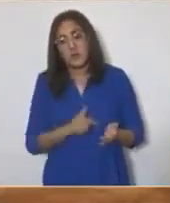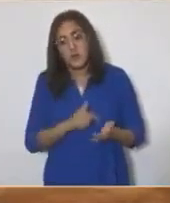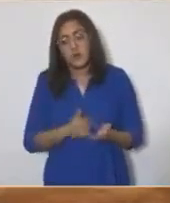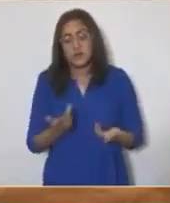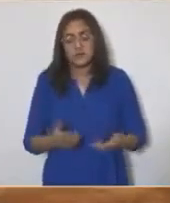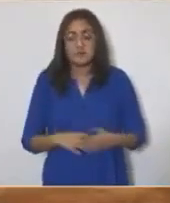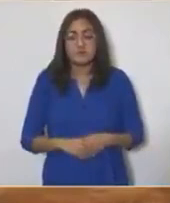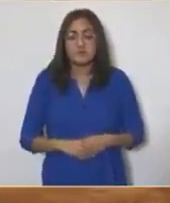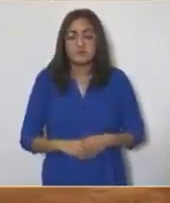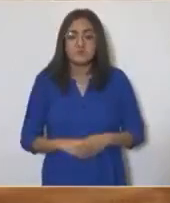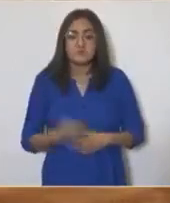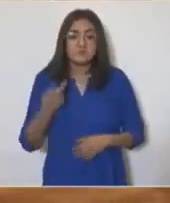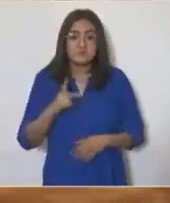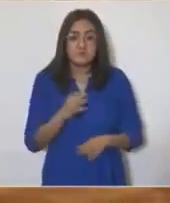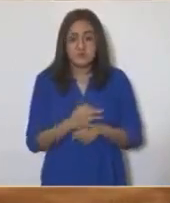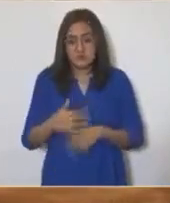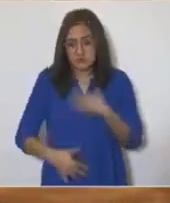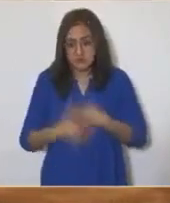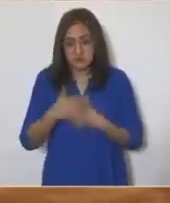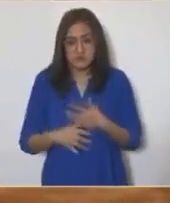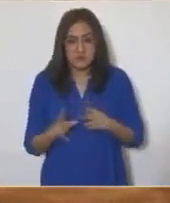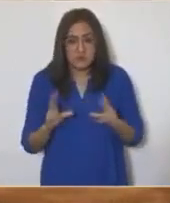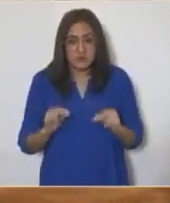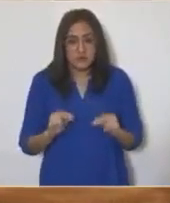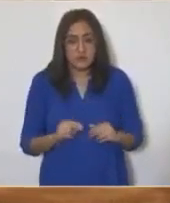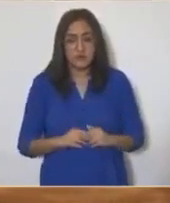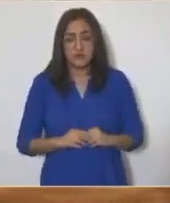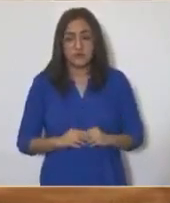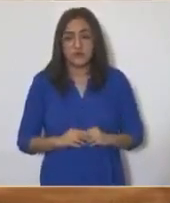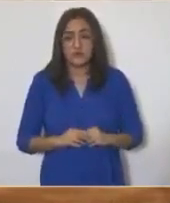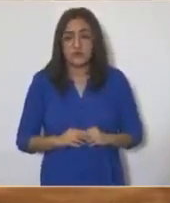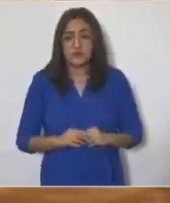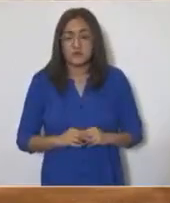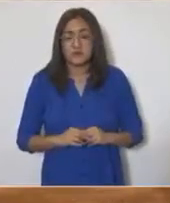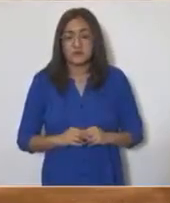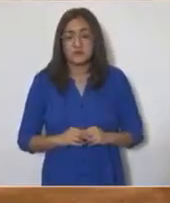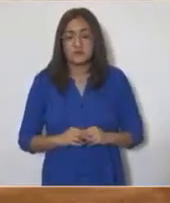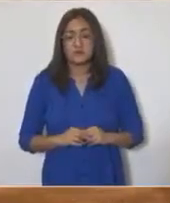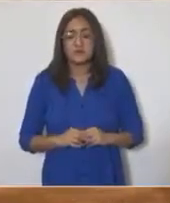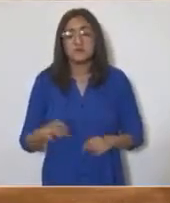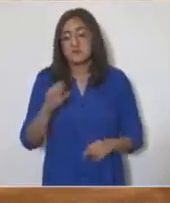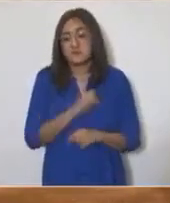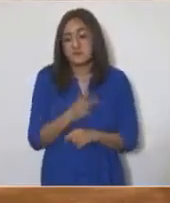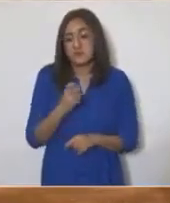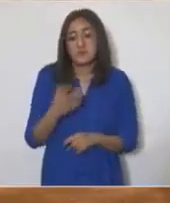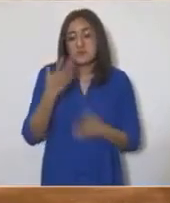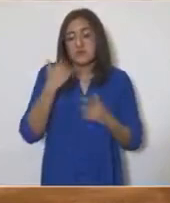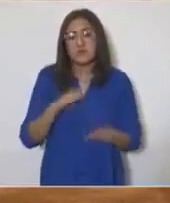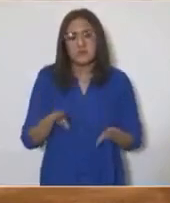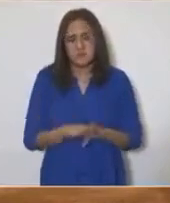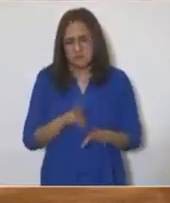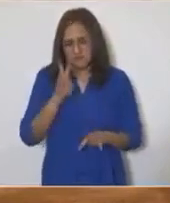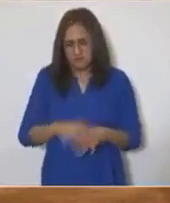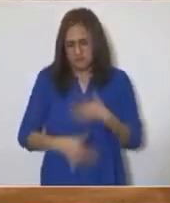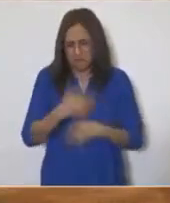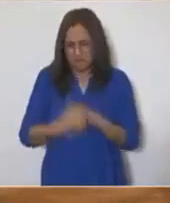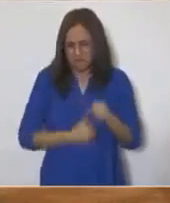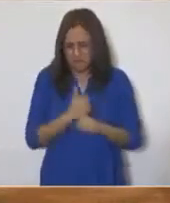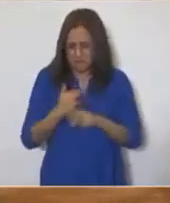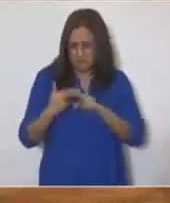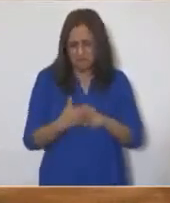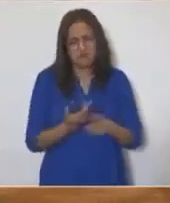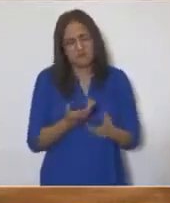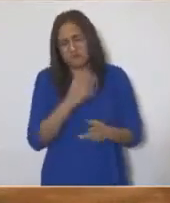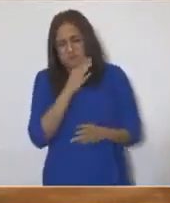años hablo pero no de 15 eso no Simplemente no tenía fundamento era un asunto